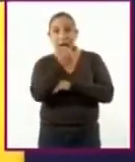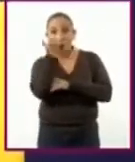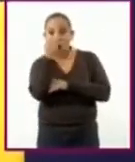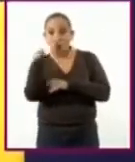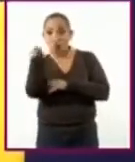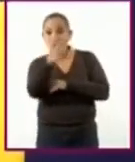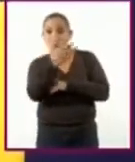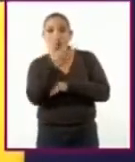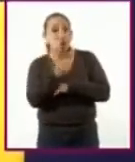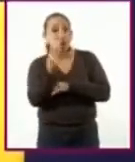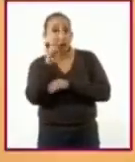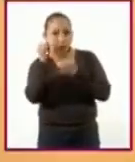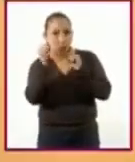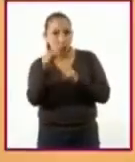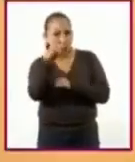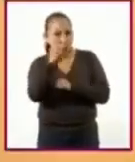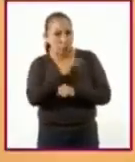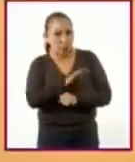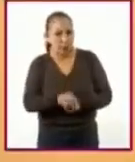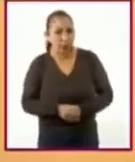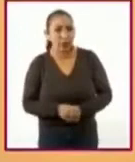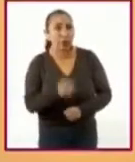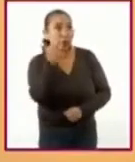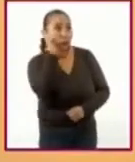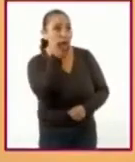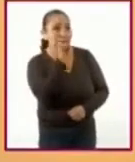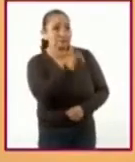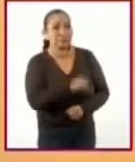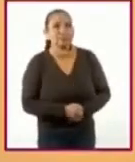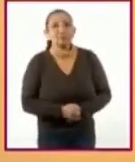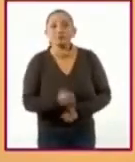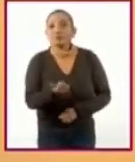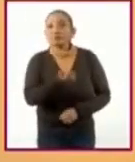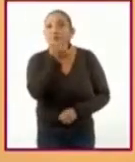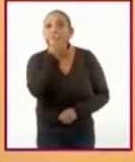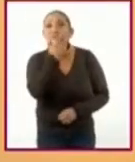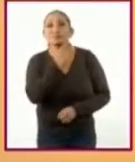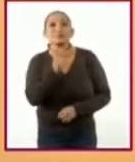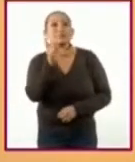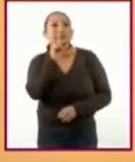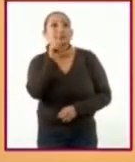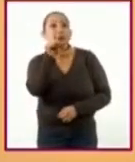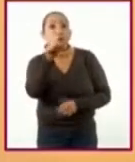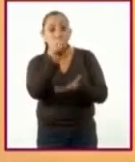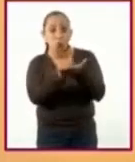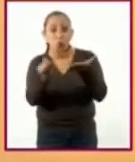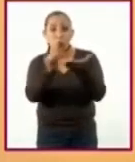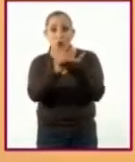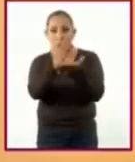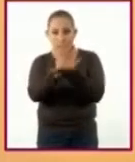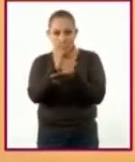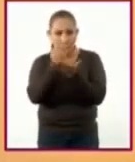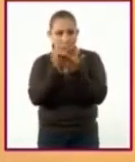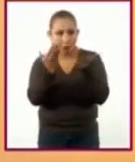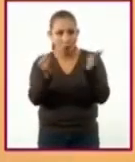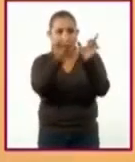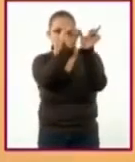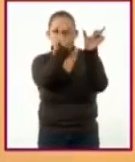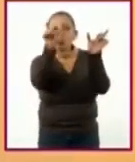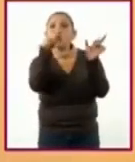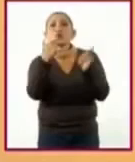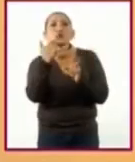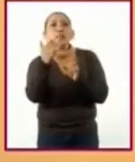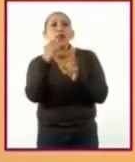alumnas y los alumnos también. Esperemos que así sea. Alumnas y alumnos, escriban en su cuaderno el enunciado y traten